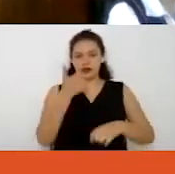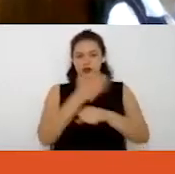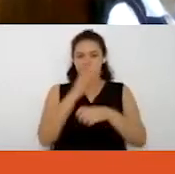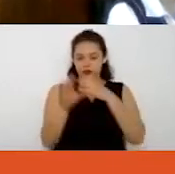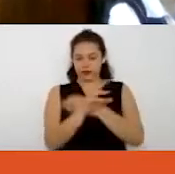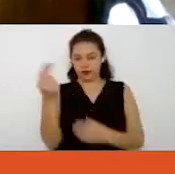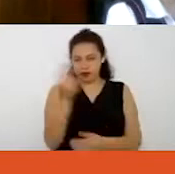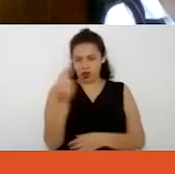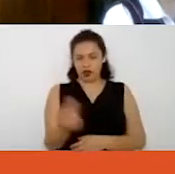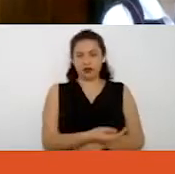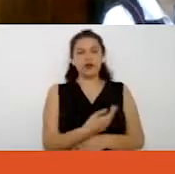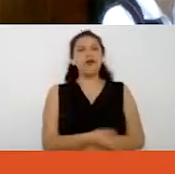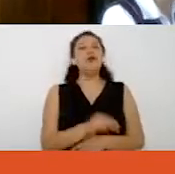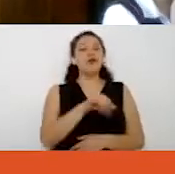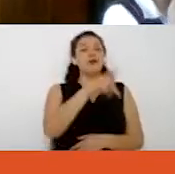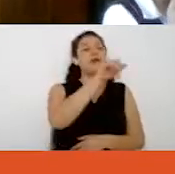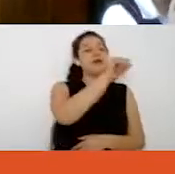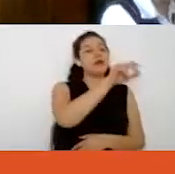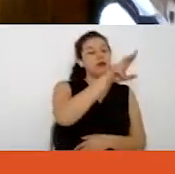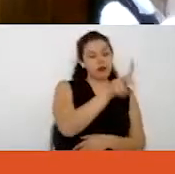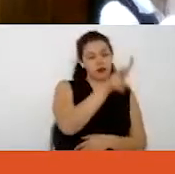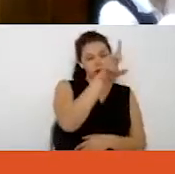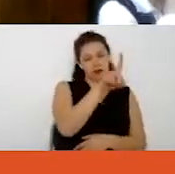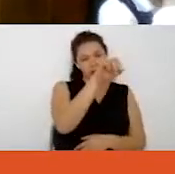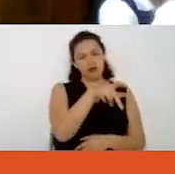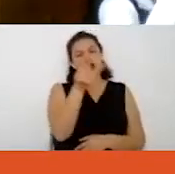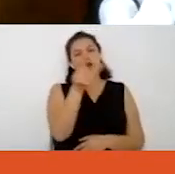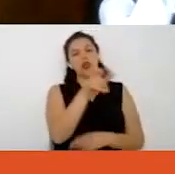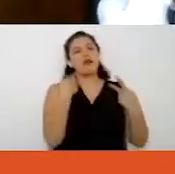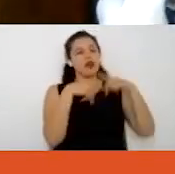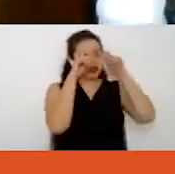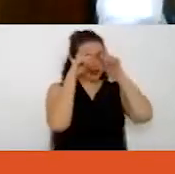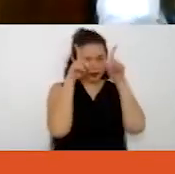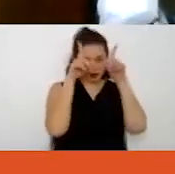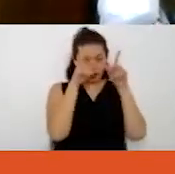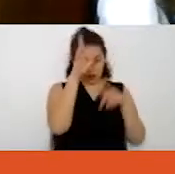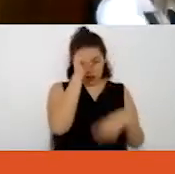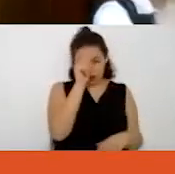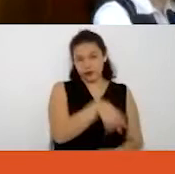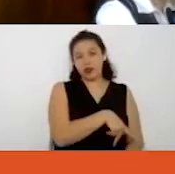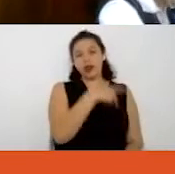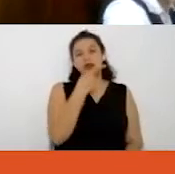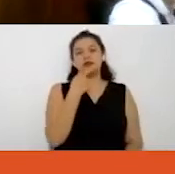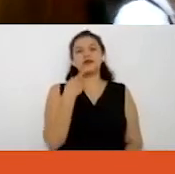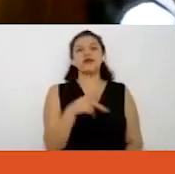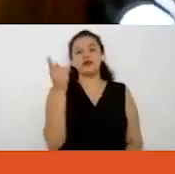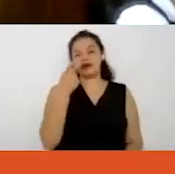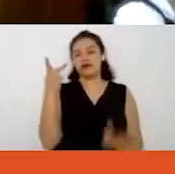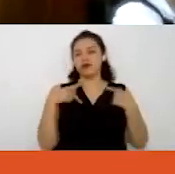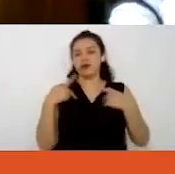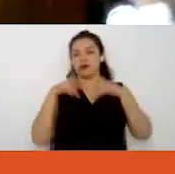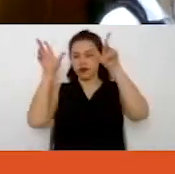comentas es aplicando la otra mnemotecnia, que es cuando la persona está consciente. ¿De acuerdo? Ok. Si nuestra víctima está